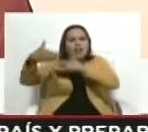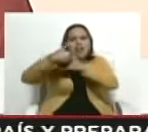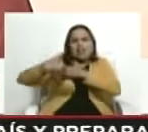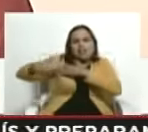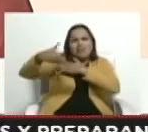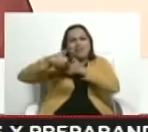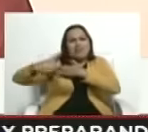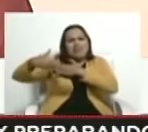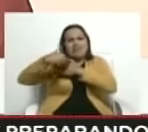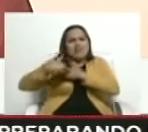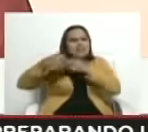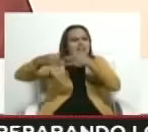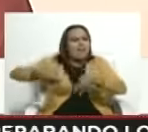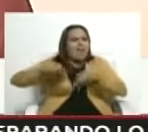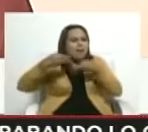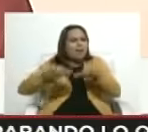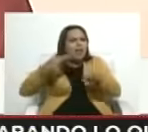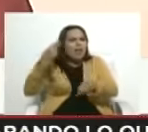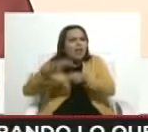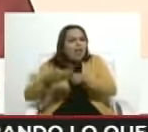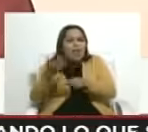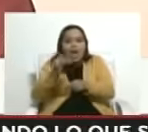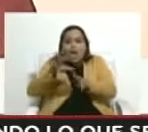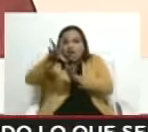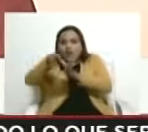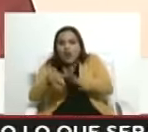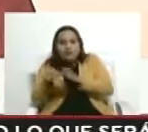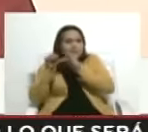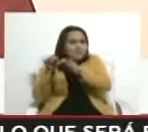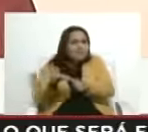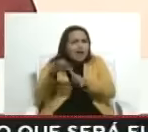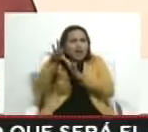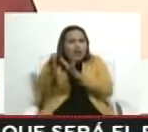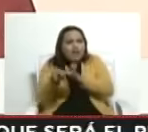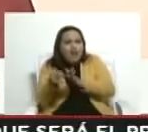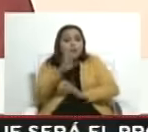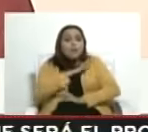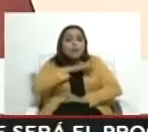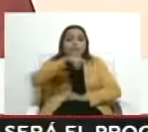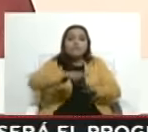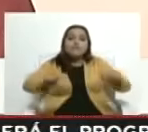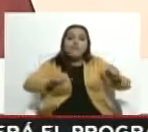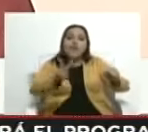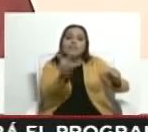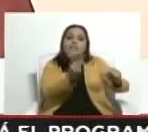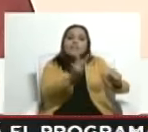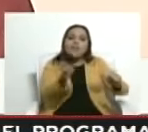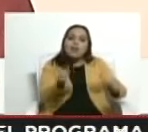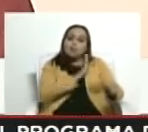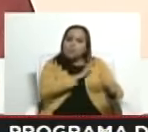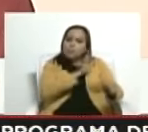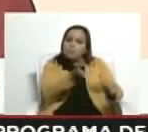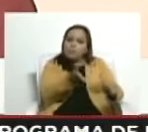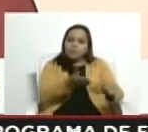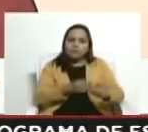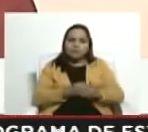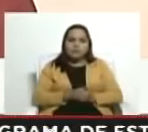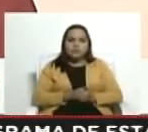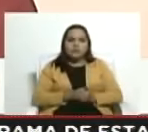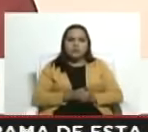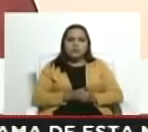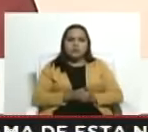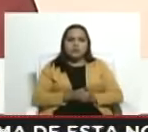amenazan. Y se están robando y se quieren robar lo que es de los venezolanos y las venezolanas. Un